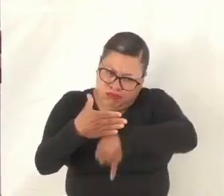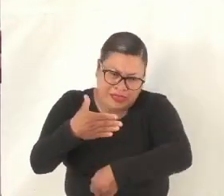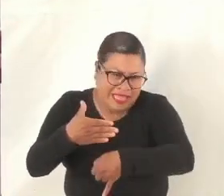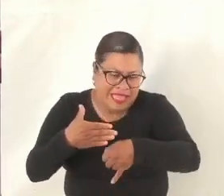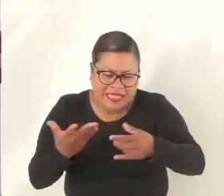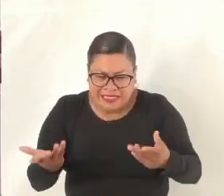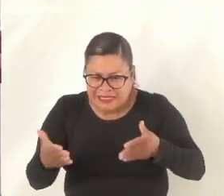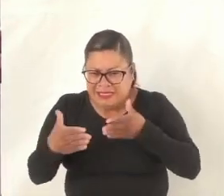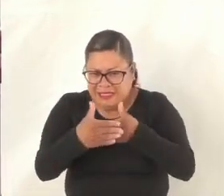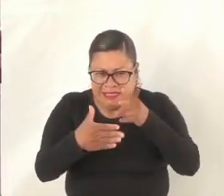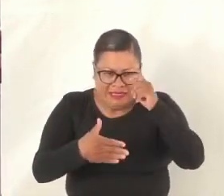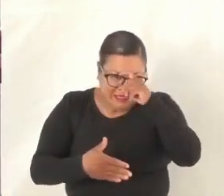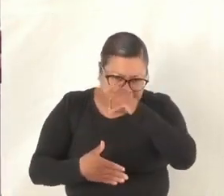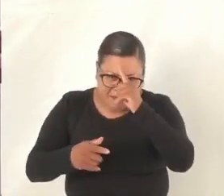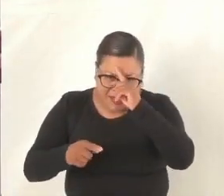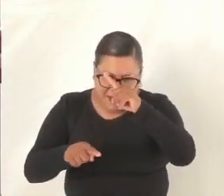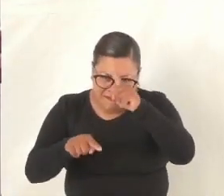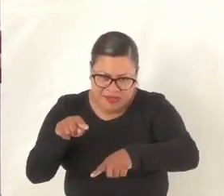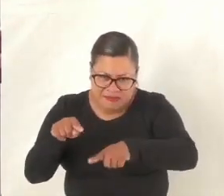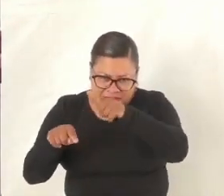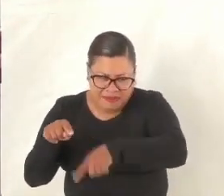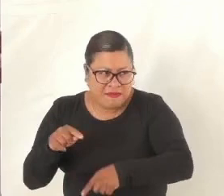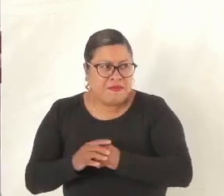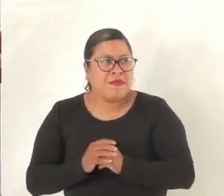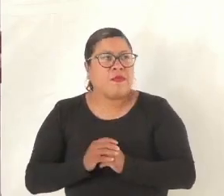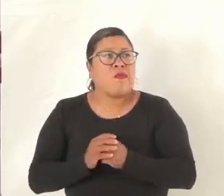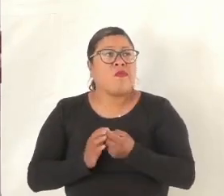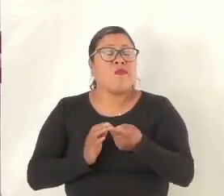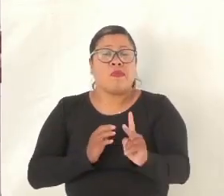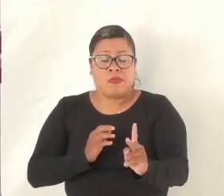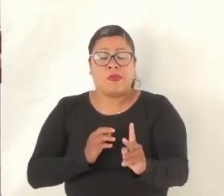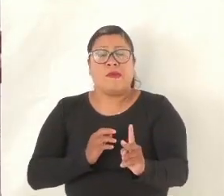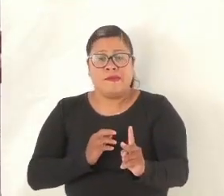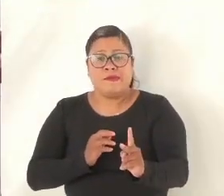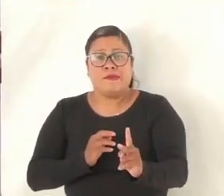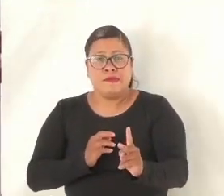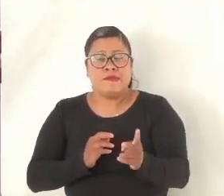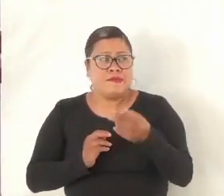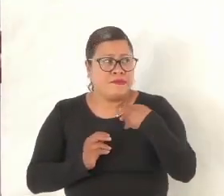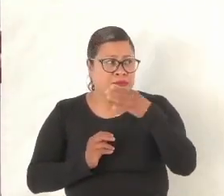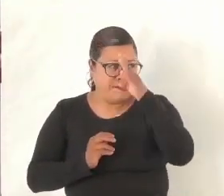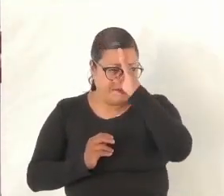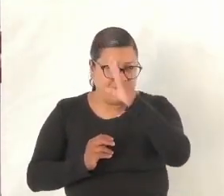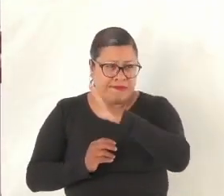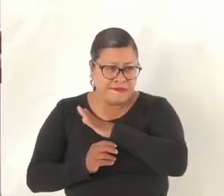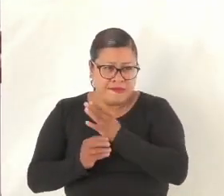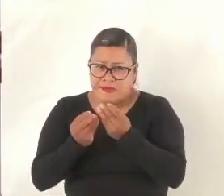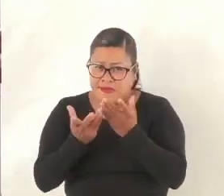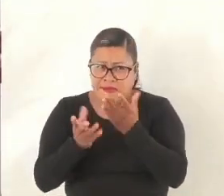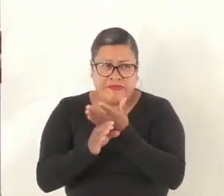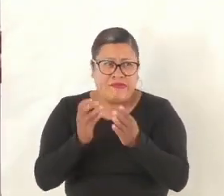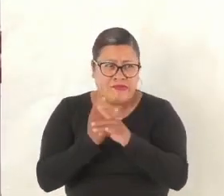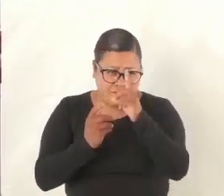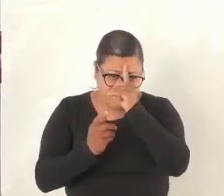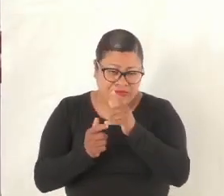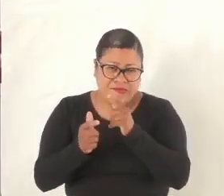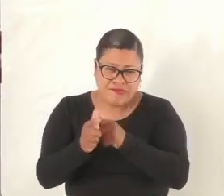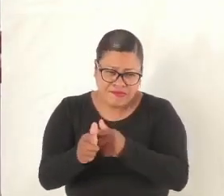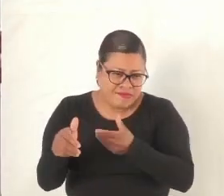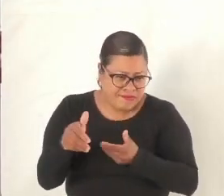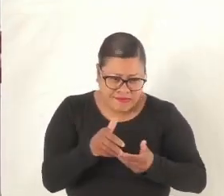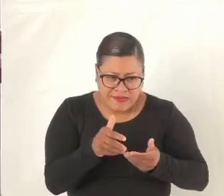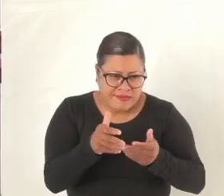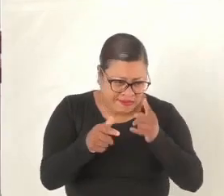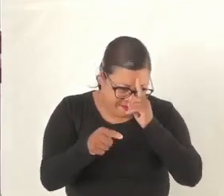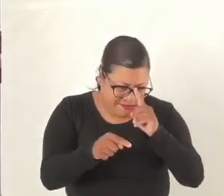difícil de erradicar pero sobre todo también considero que hay muchas acciones que aún faltan por encaminar para